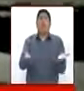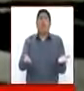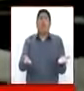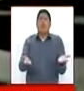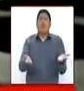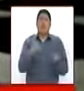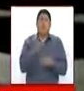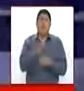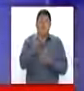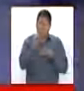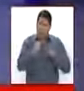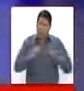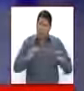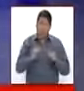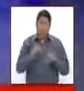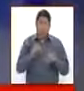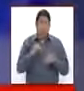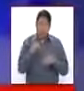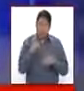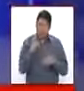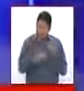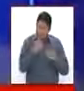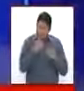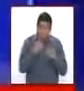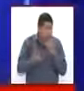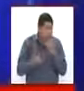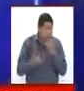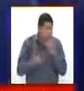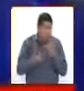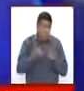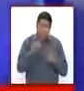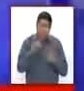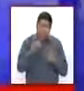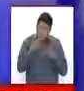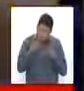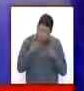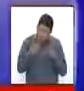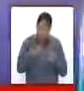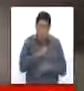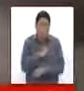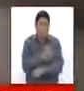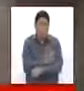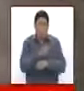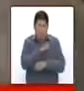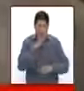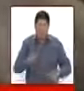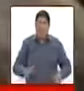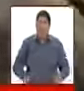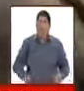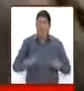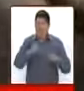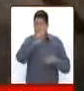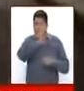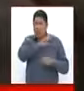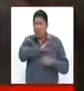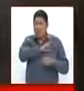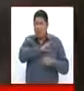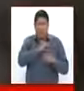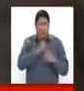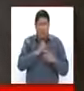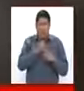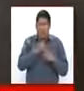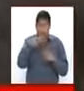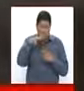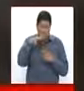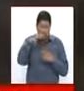evitar que nuestros adolescentes sean víctimas de estos hechos? Se requiere un mayor control de las autoridades municipales y policiales o de padres